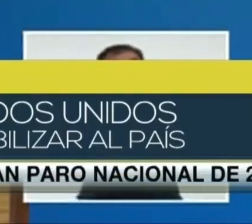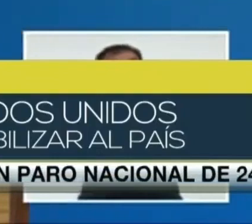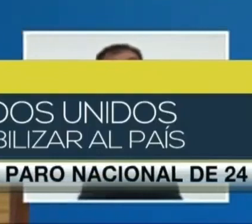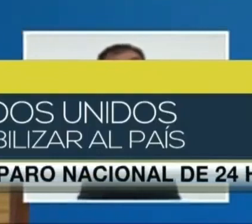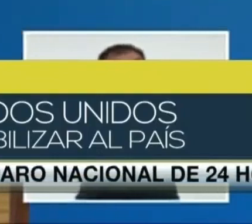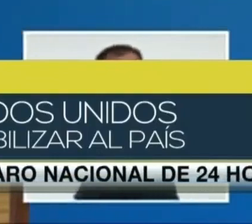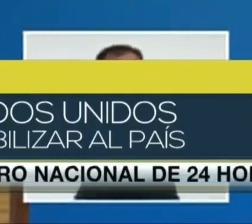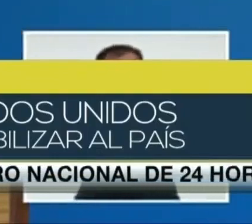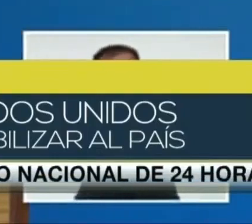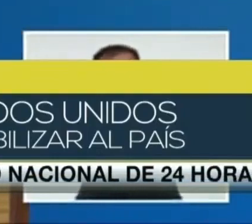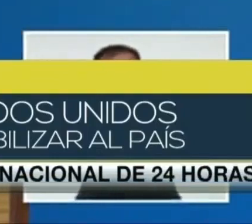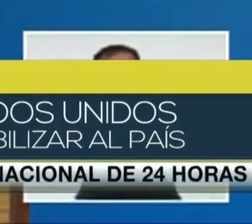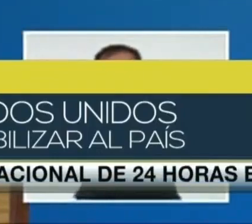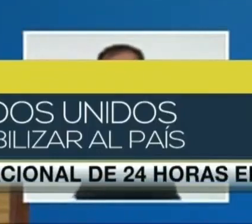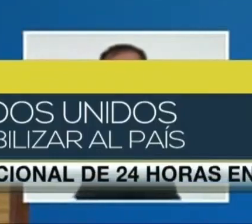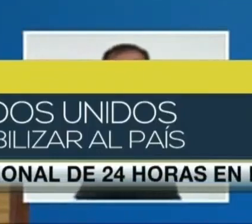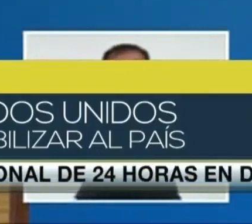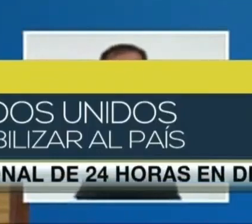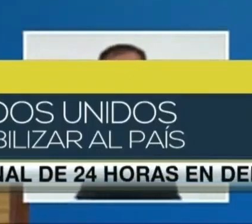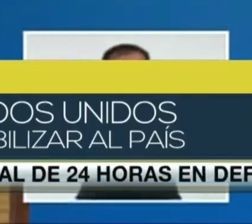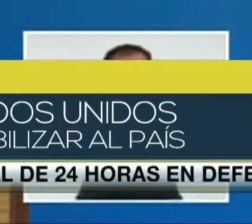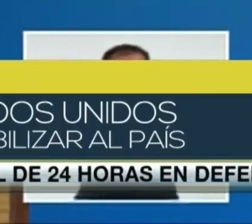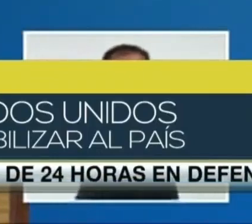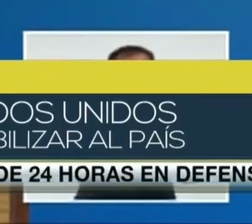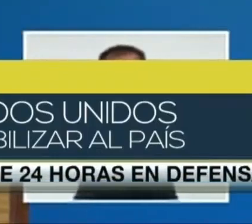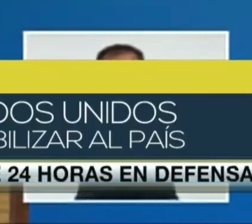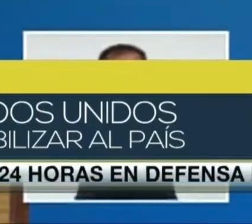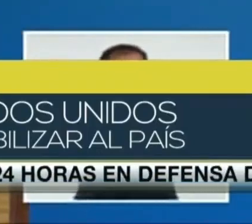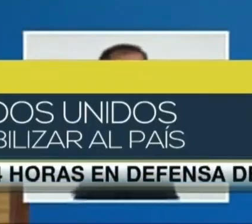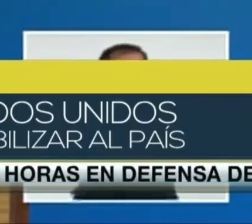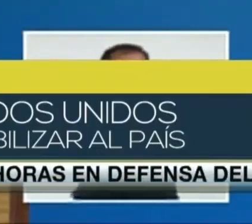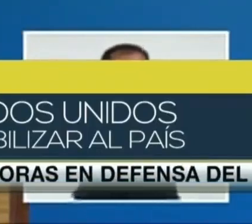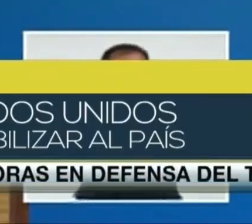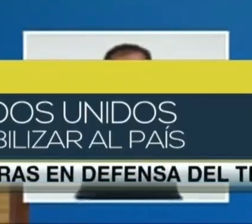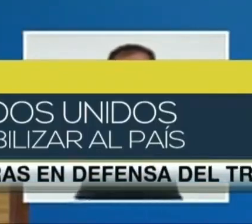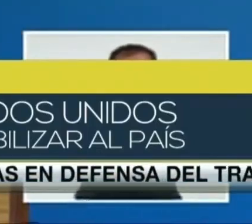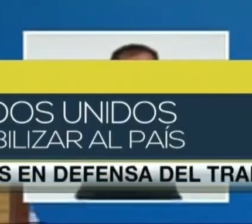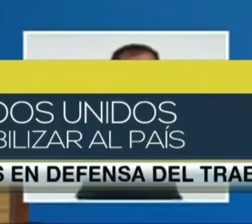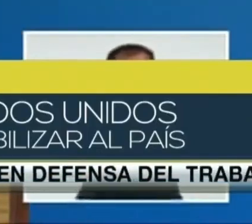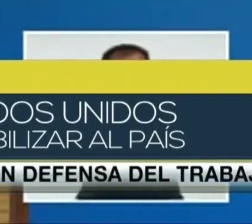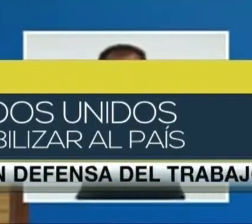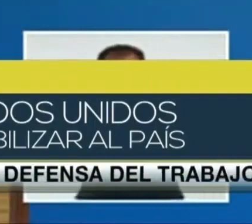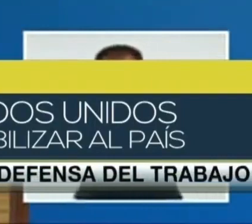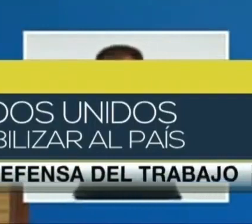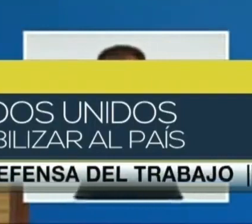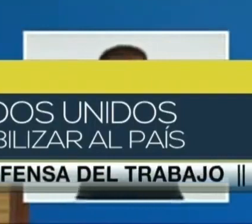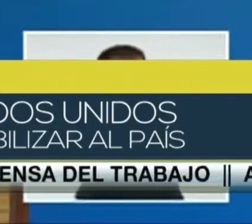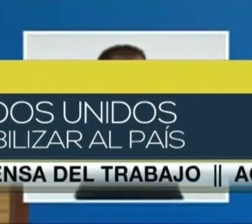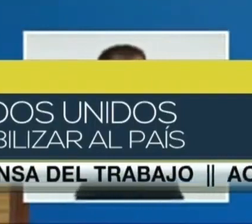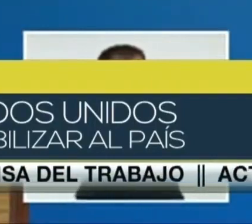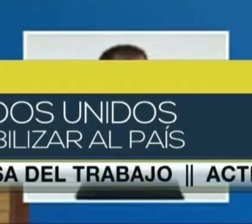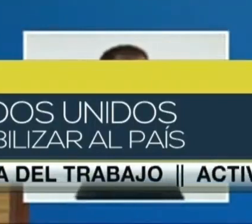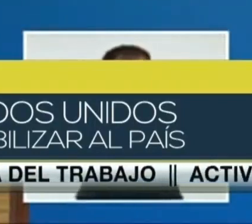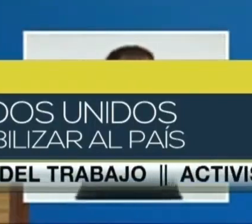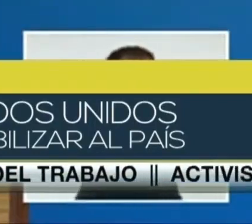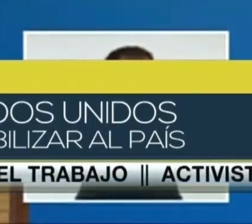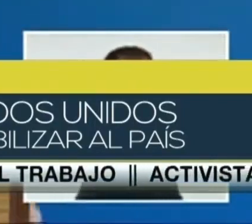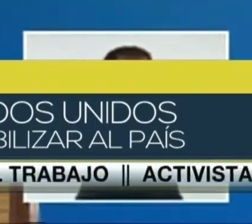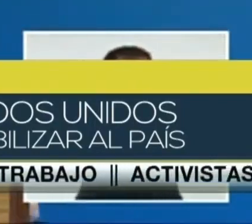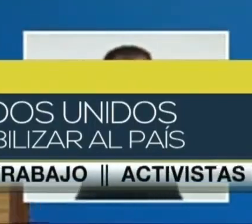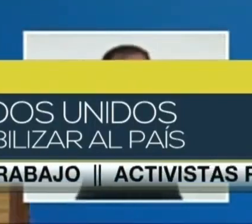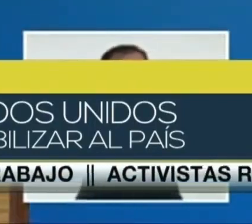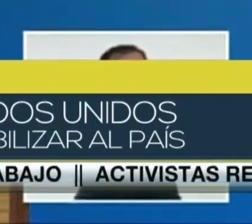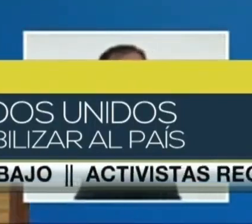adquisición de vacuna de la COVID-19 o con los actos de terrible